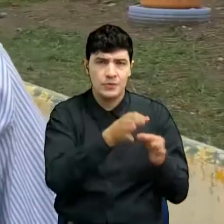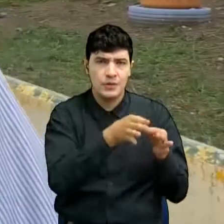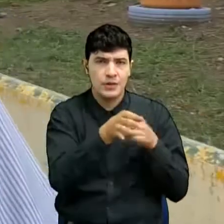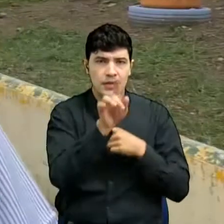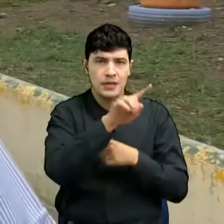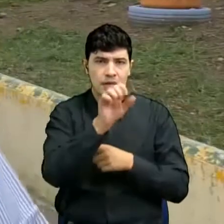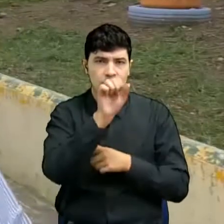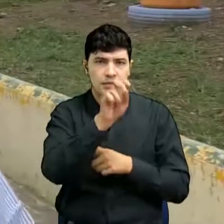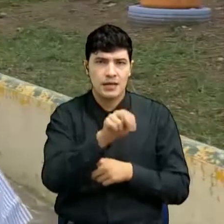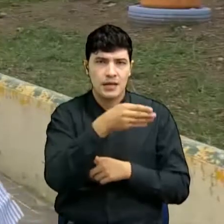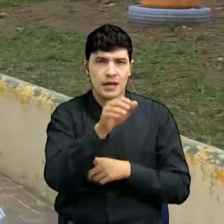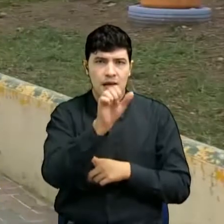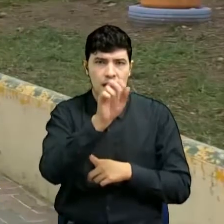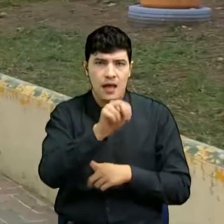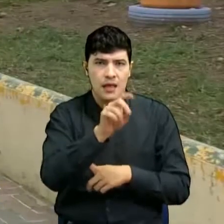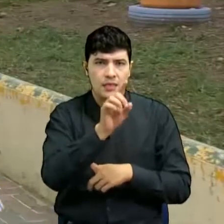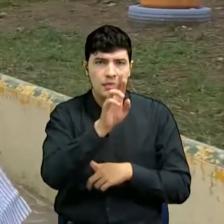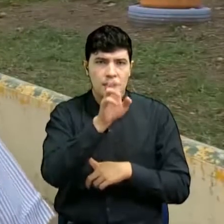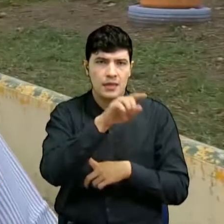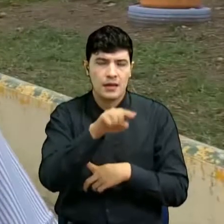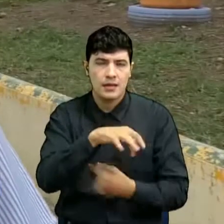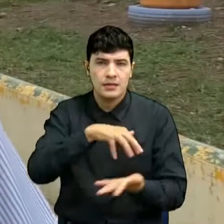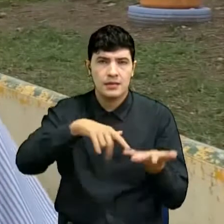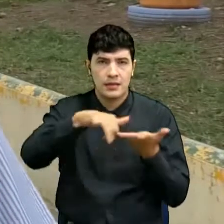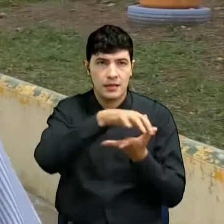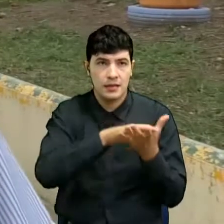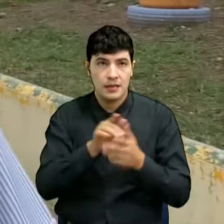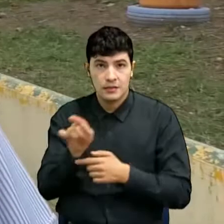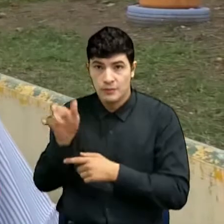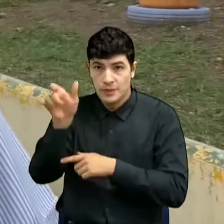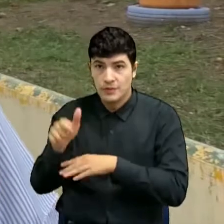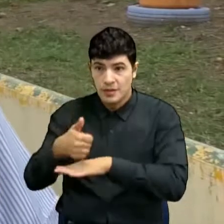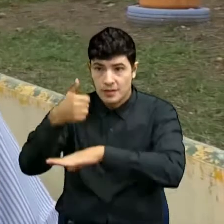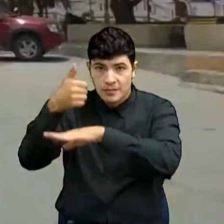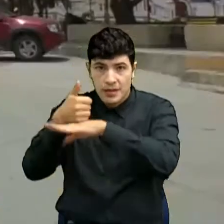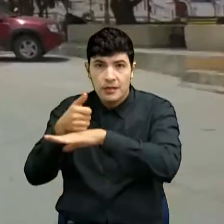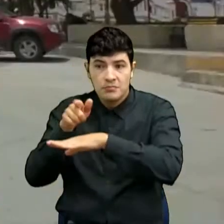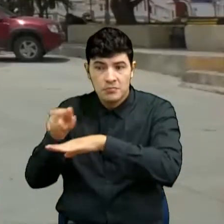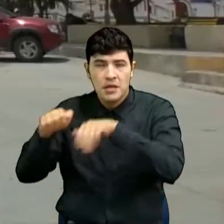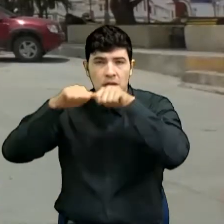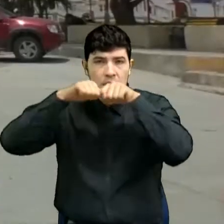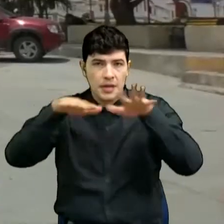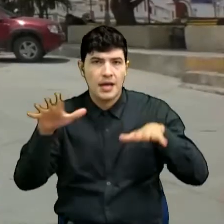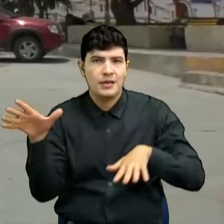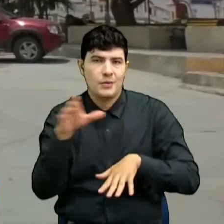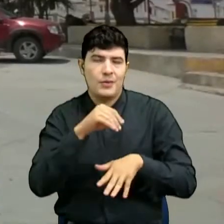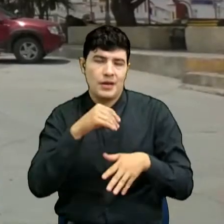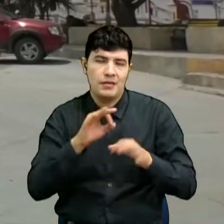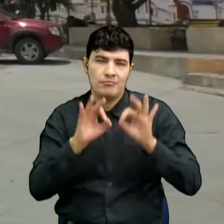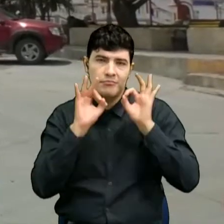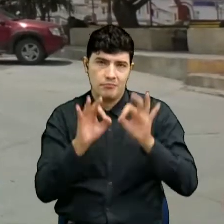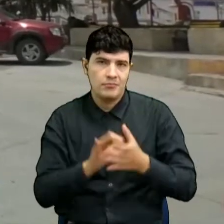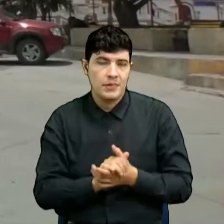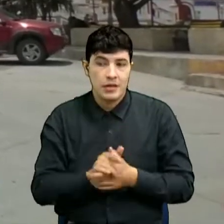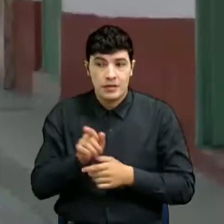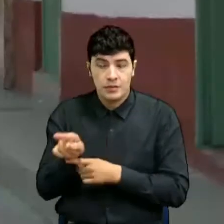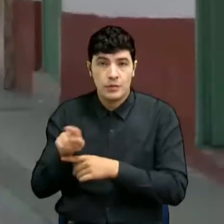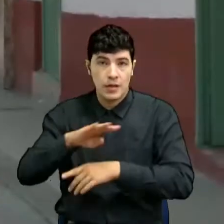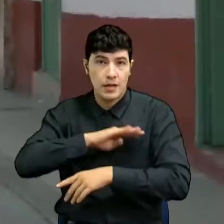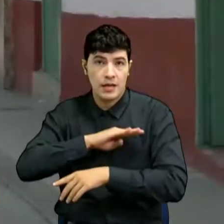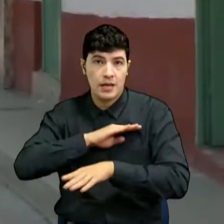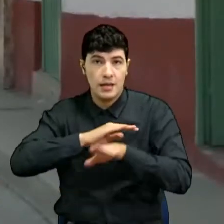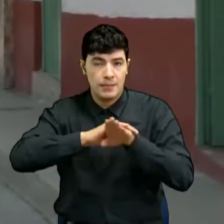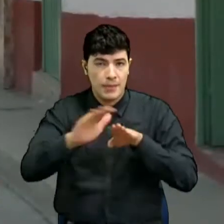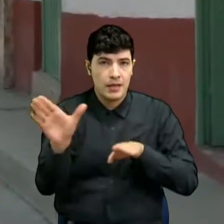a conocer el alcalde Rosenberg Rojas mediante un comunicado oficial a su comunidad. En la notificación, el alcalde invita a los líderes